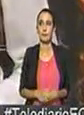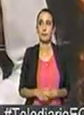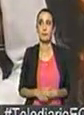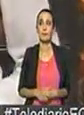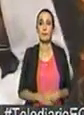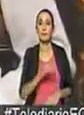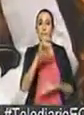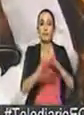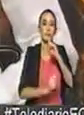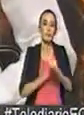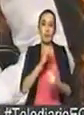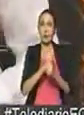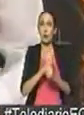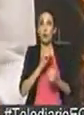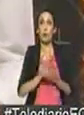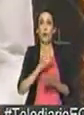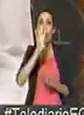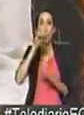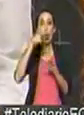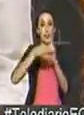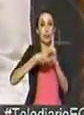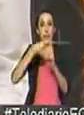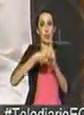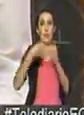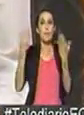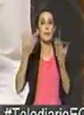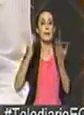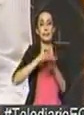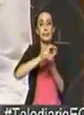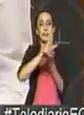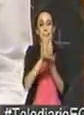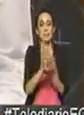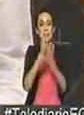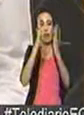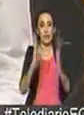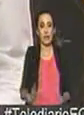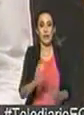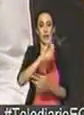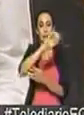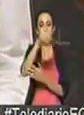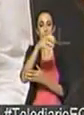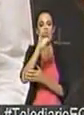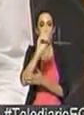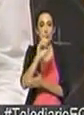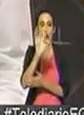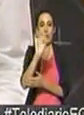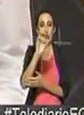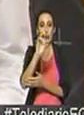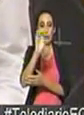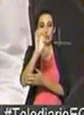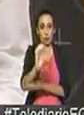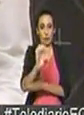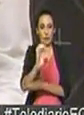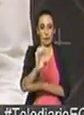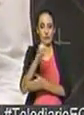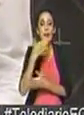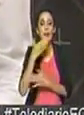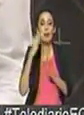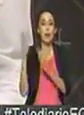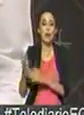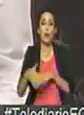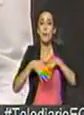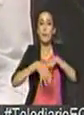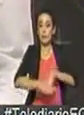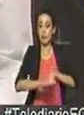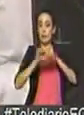A 1 año y 4 meses fue sentenciado el asambleísta de la Revolución Ciudadana, Jofre Poma, por el delito de paralización de un